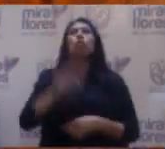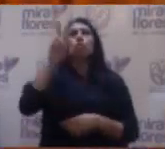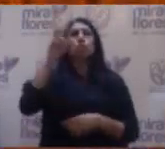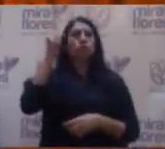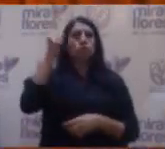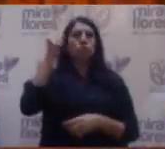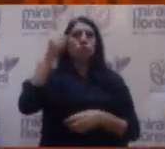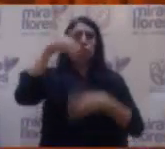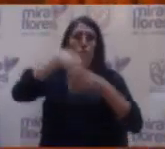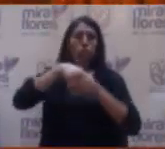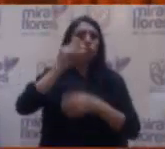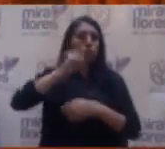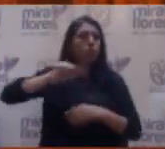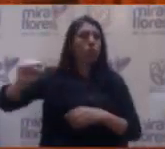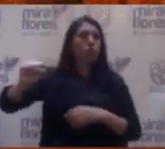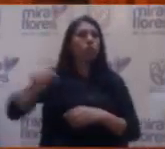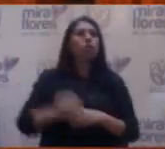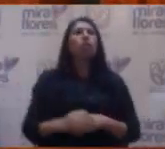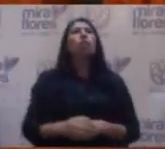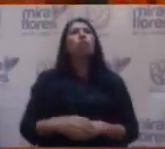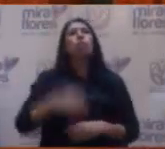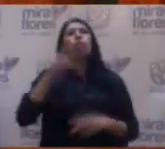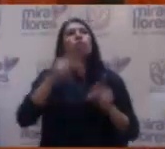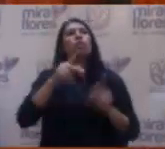señor De Albertis y el señor Sousa Locio.